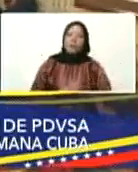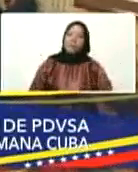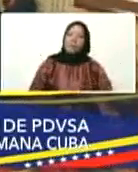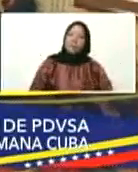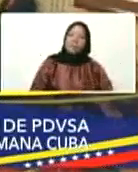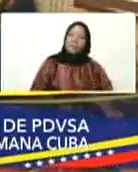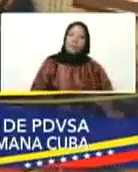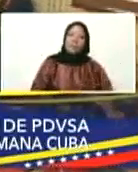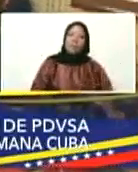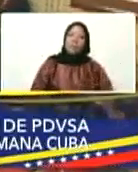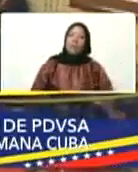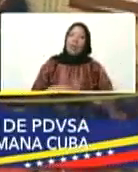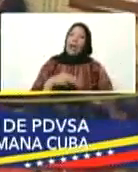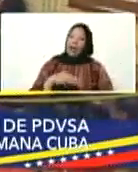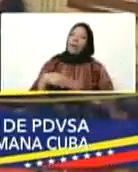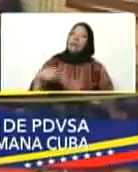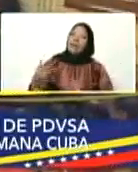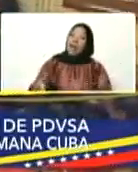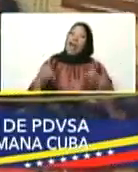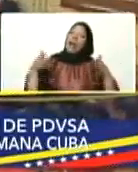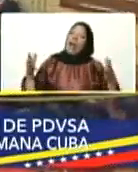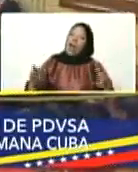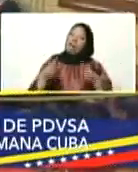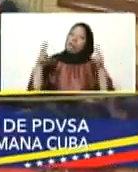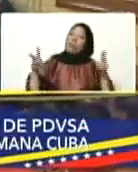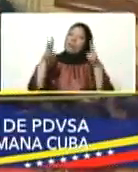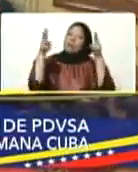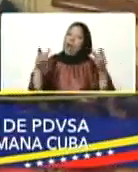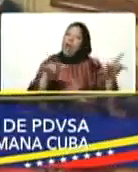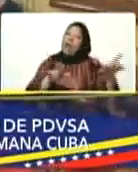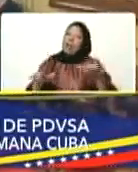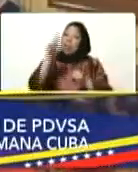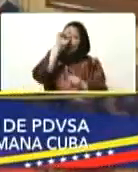¿Sí? Misión cumplida, presidente, vencimos allá. Gracias.